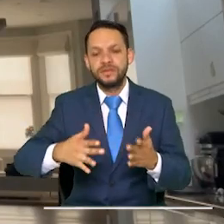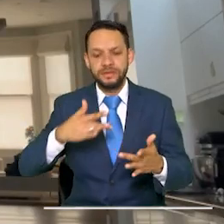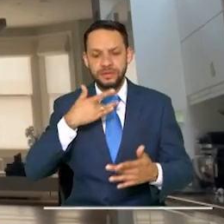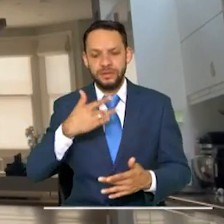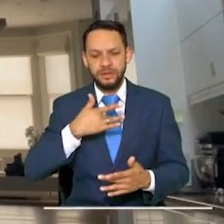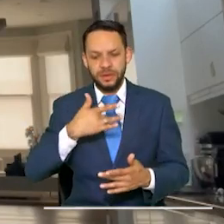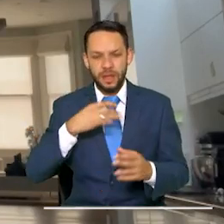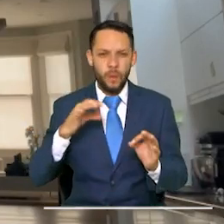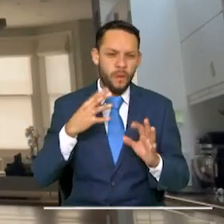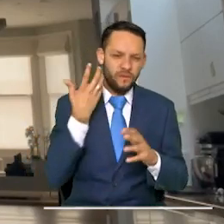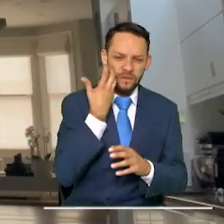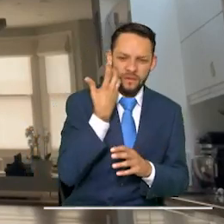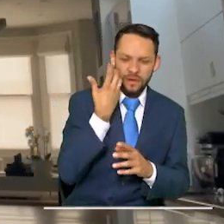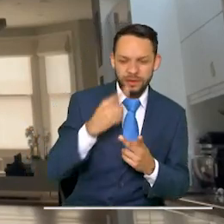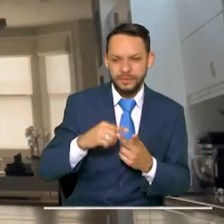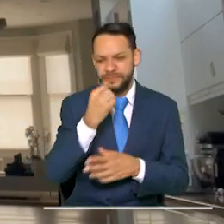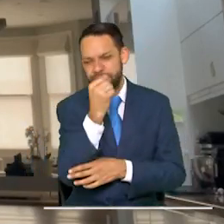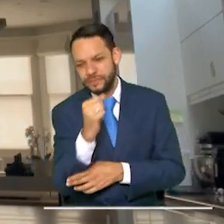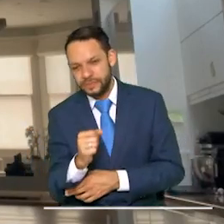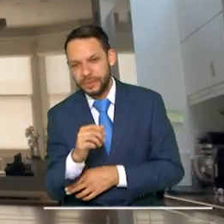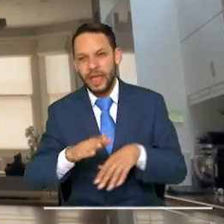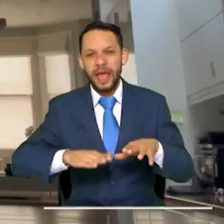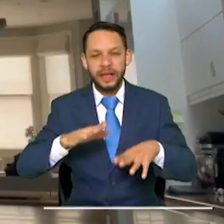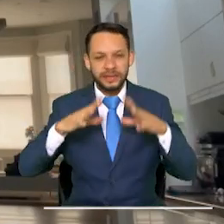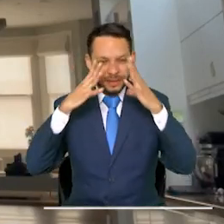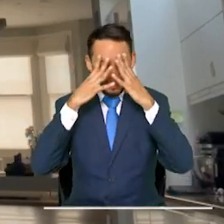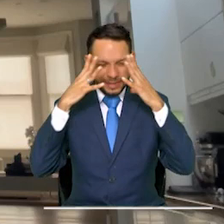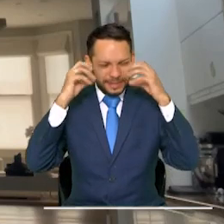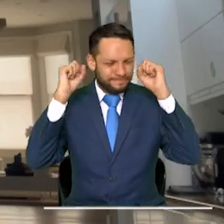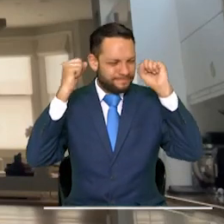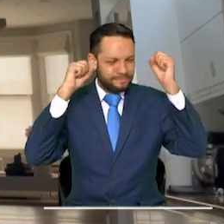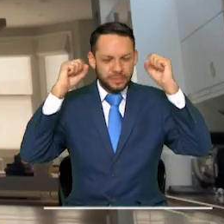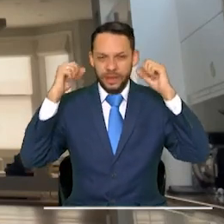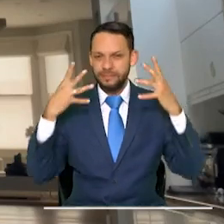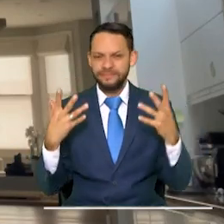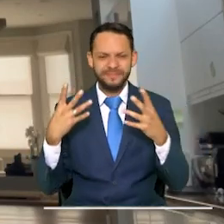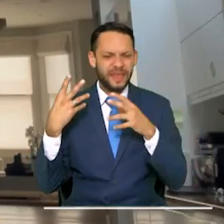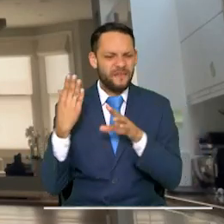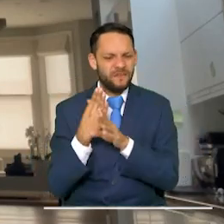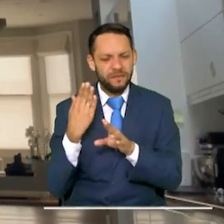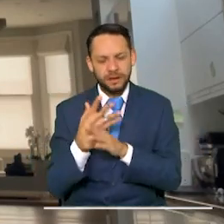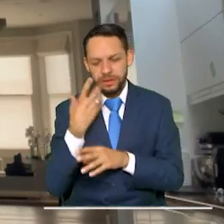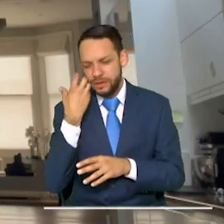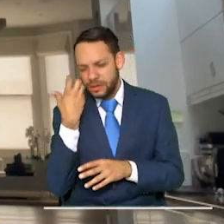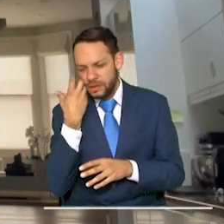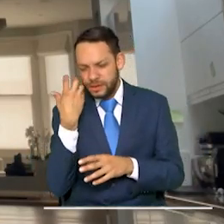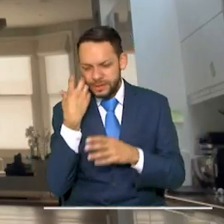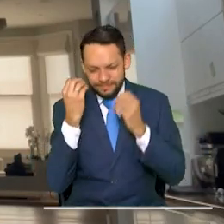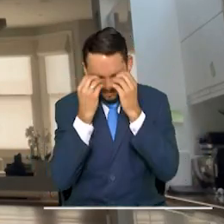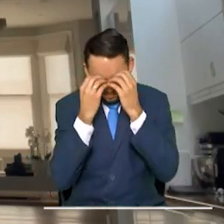emociones? Caemos en ese ciclo de estresarnos por las cosas más mínimas,